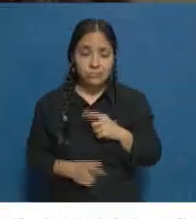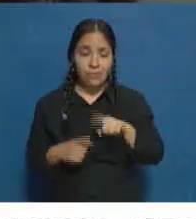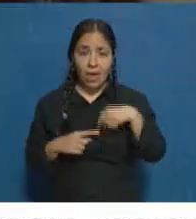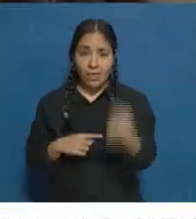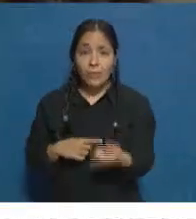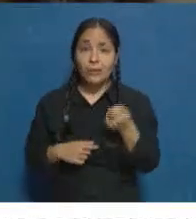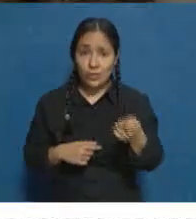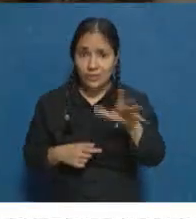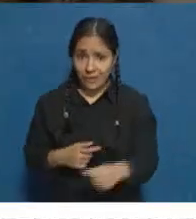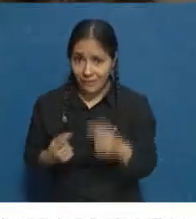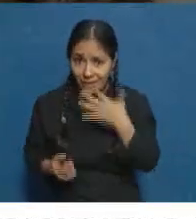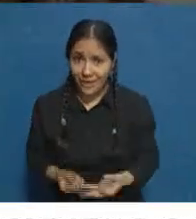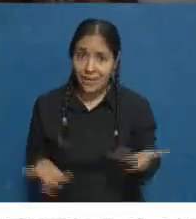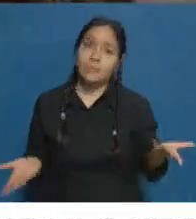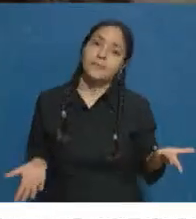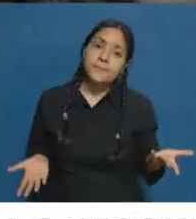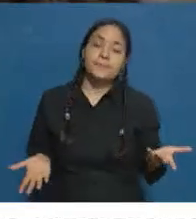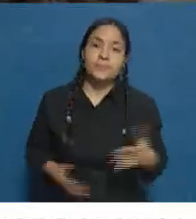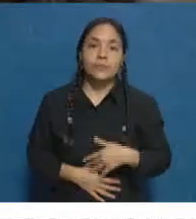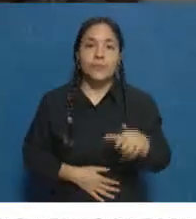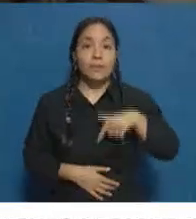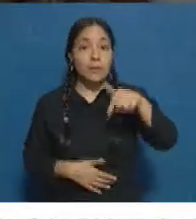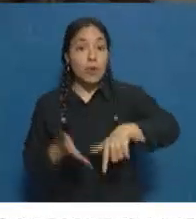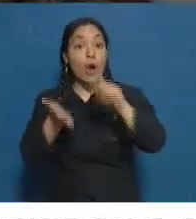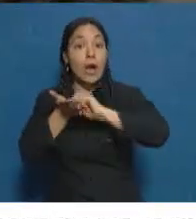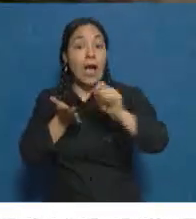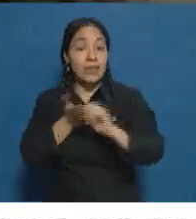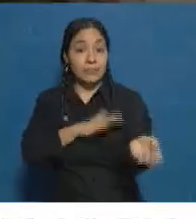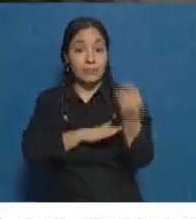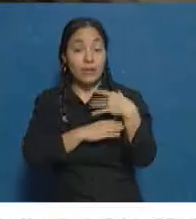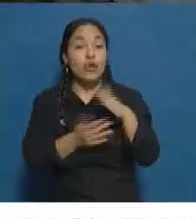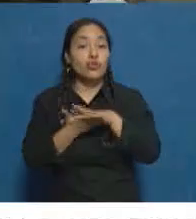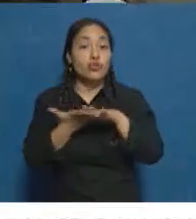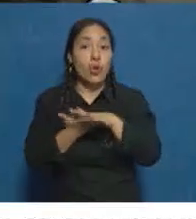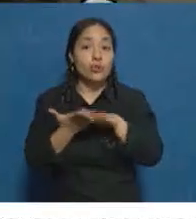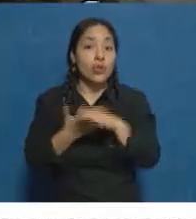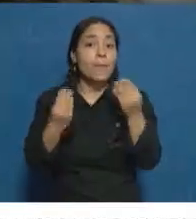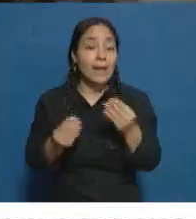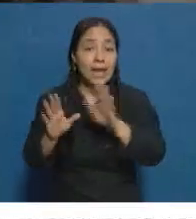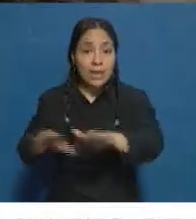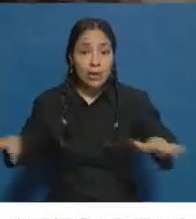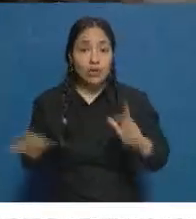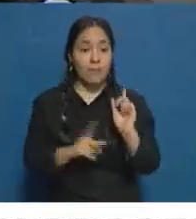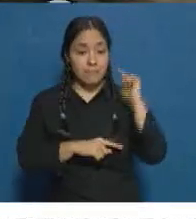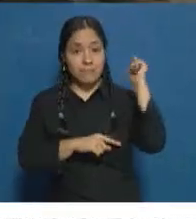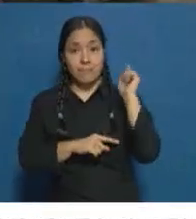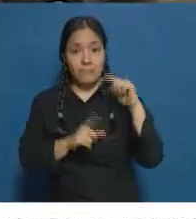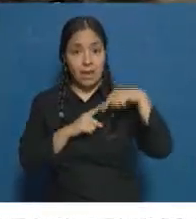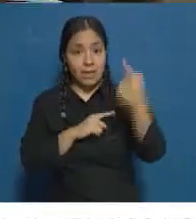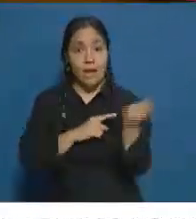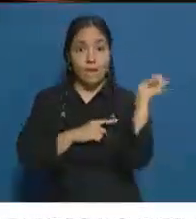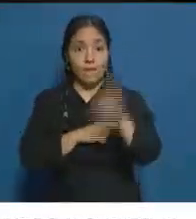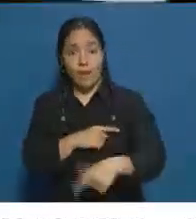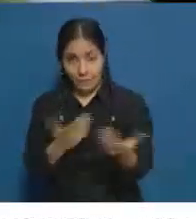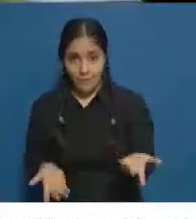esperáramos ahora la evaluación de ellos y que nos van a mandar una carta por escrito a ver cuál es la solución que nos dan para que los chicos regresen mañana al aula, porque no los vamos a